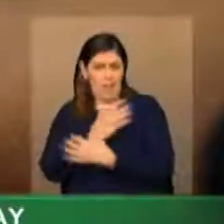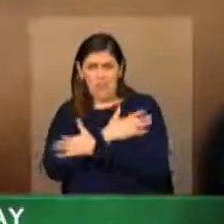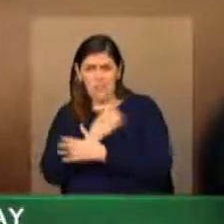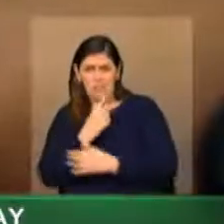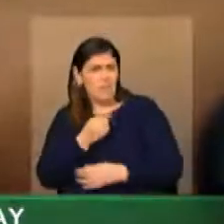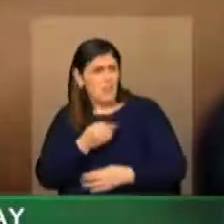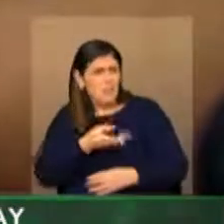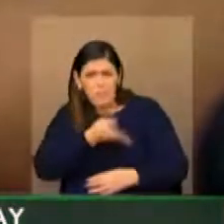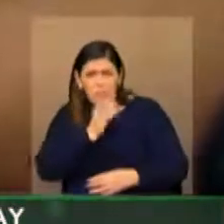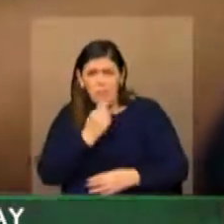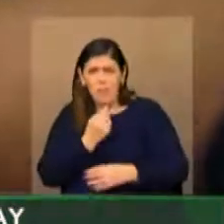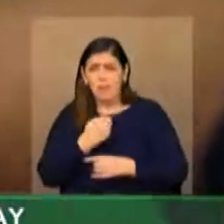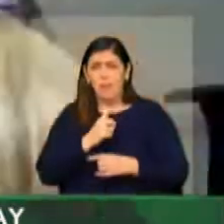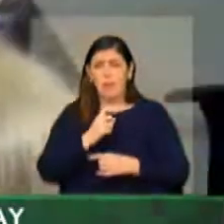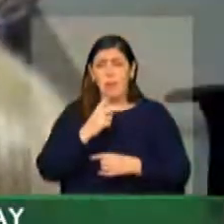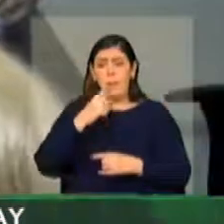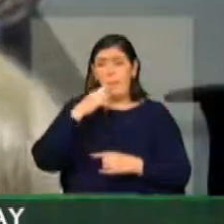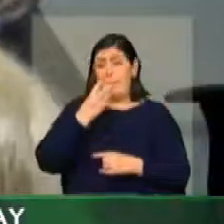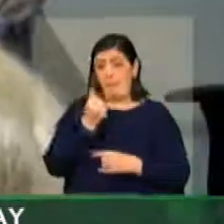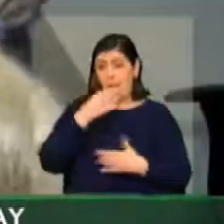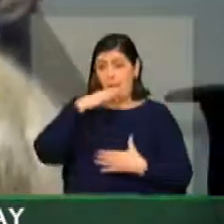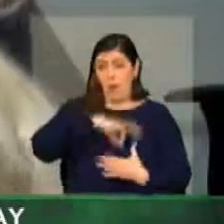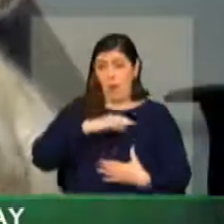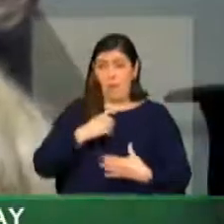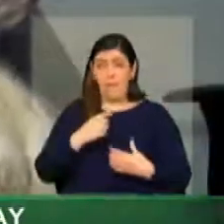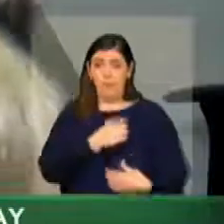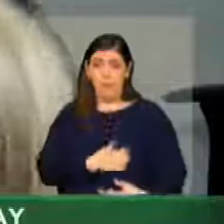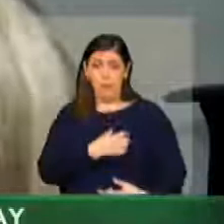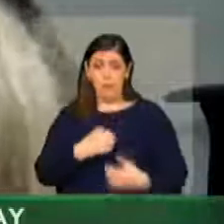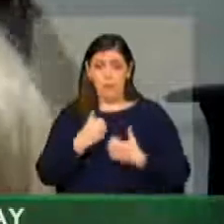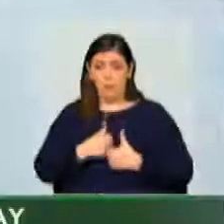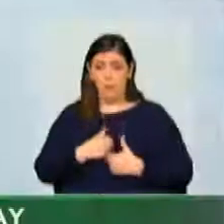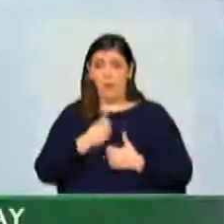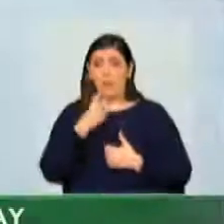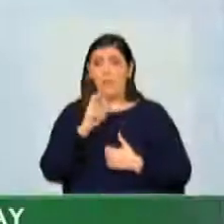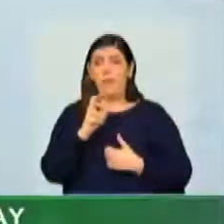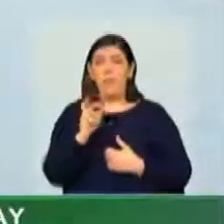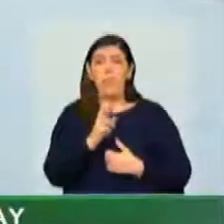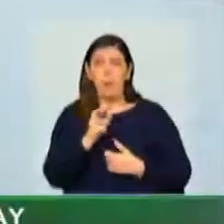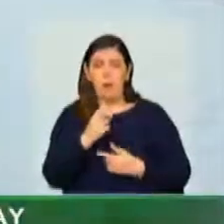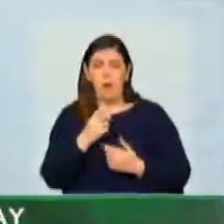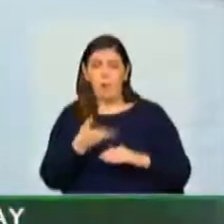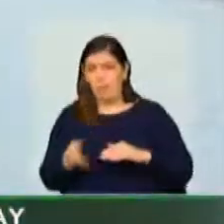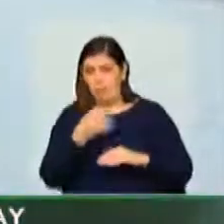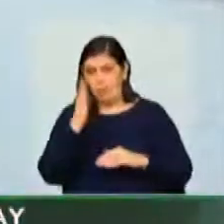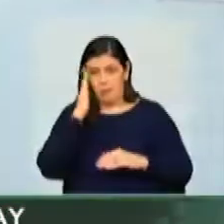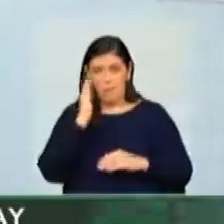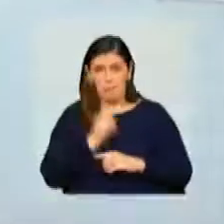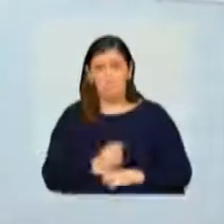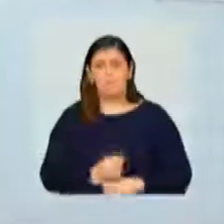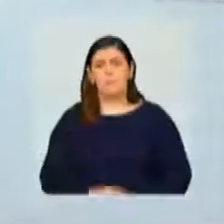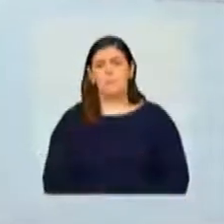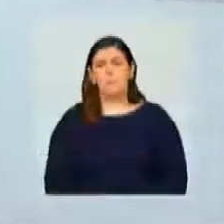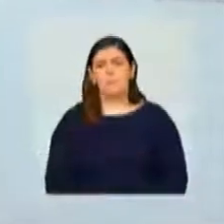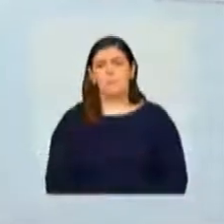su relato, él le metió dinero en el bolsillo del chaleco, $20 según supo más tarde. Él enfió así en mi bolso, en eso que él estaba enfiando dinero,